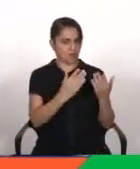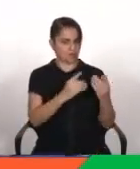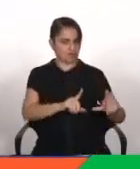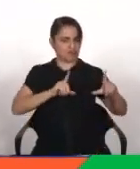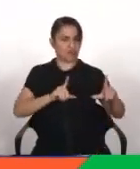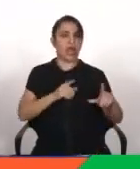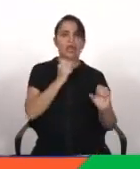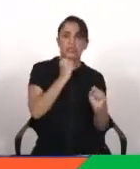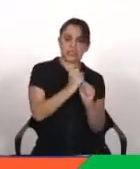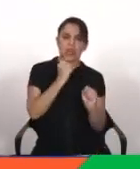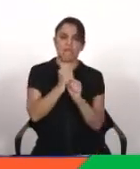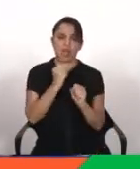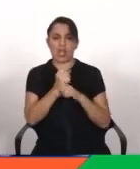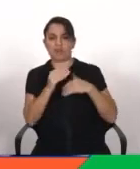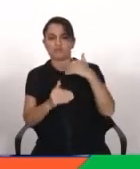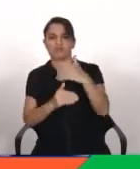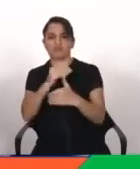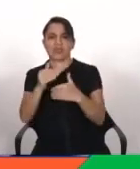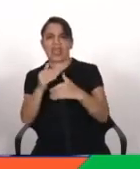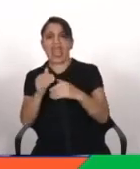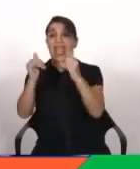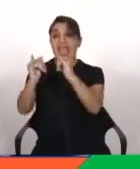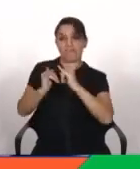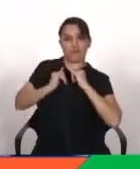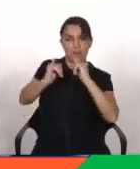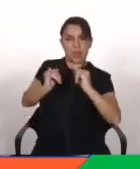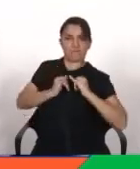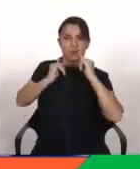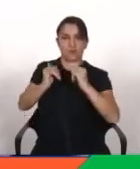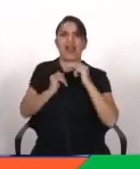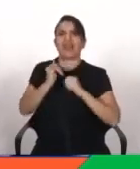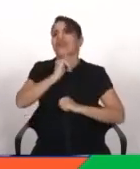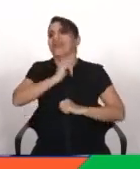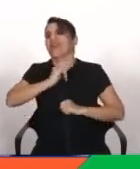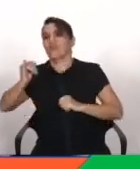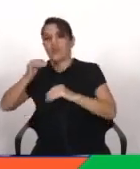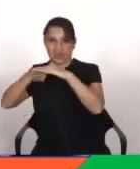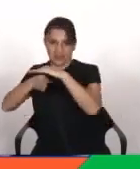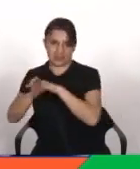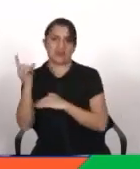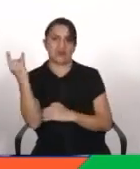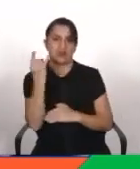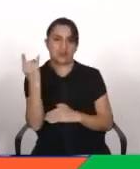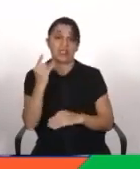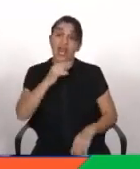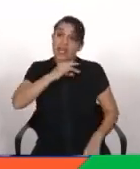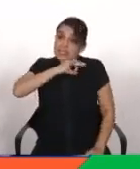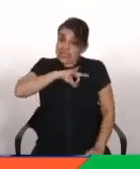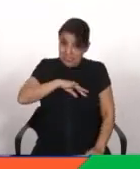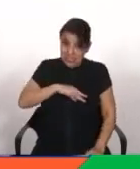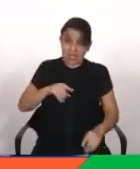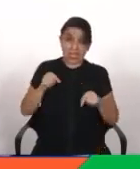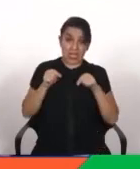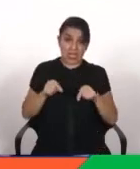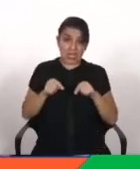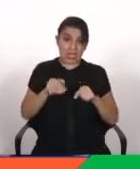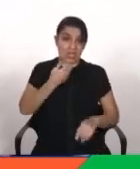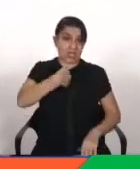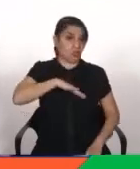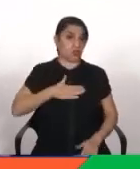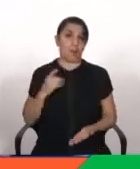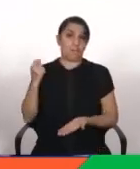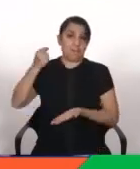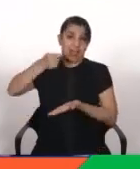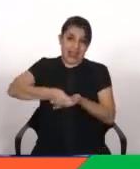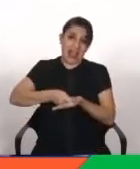y toma una decisión informada. Porque lo que pasa mucho, especialmente en un país como Chile, es que nosotros tenemos que pagar por nuestra